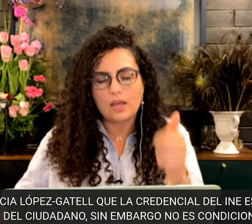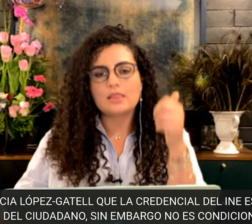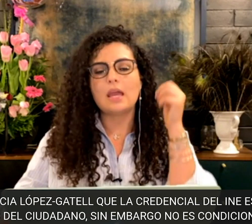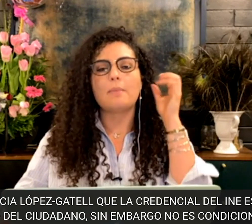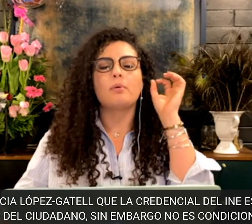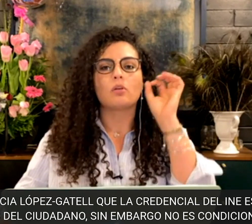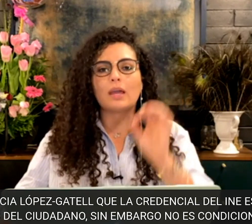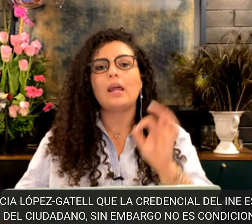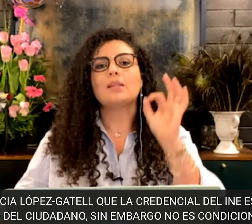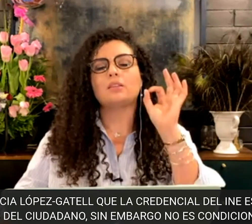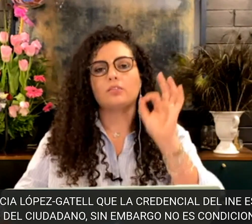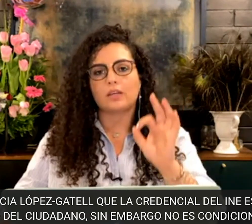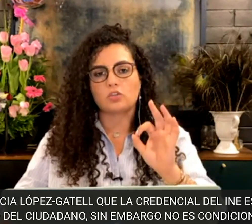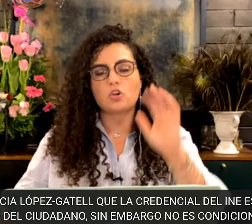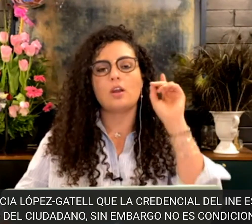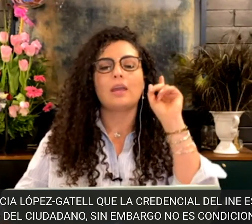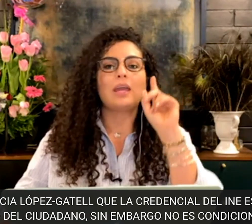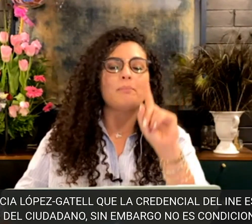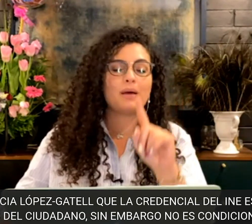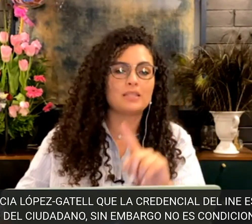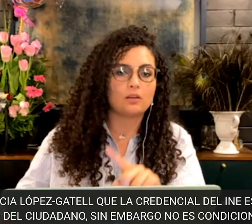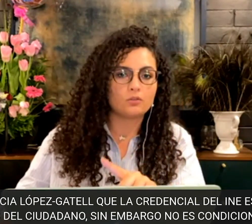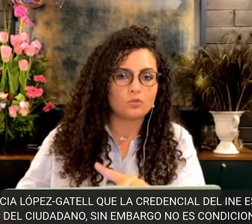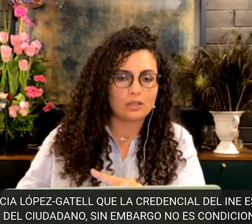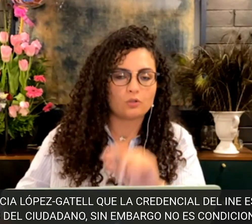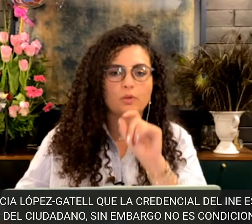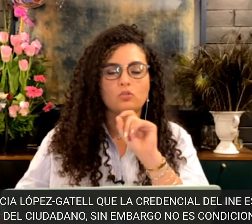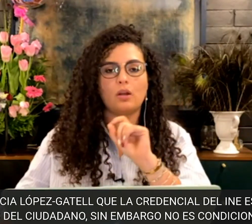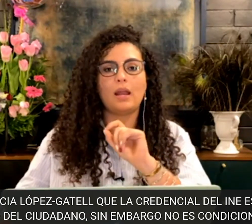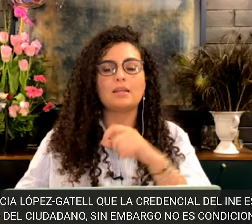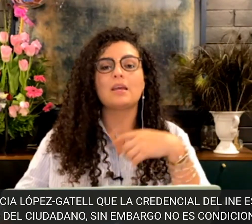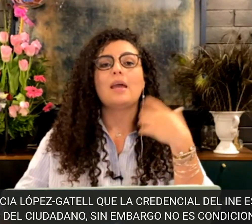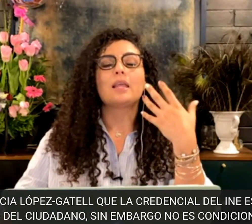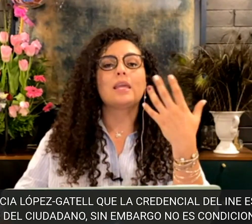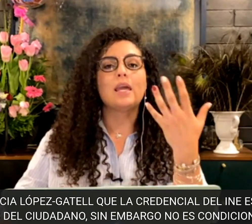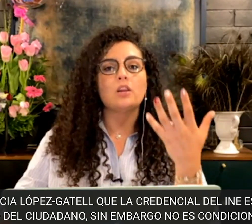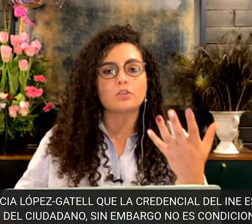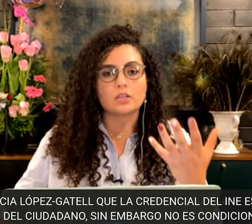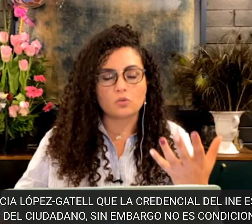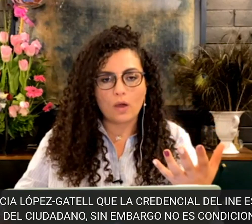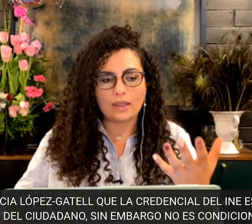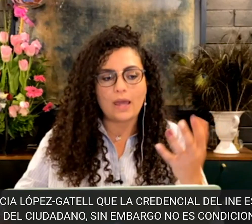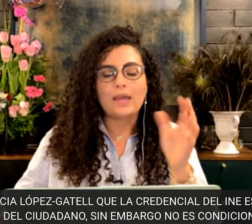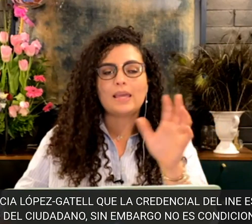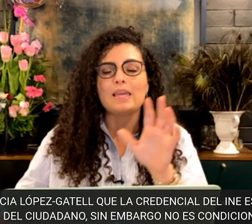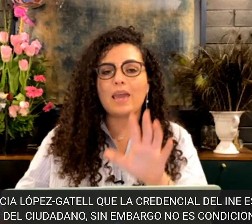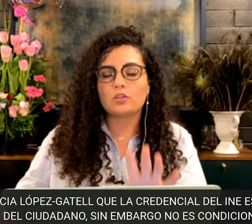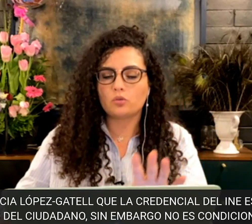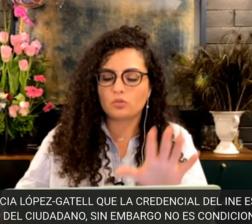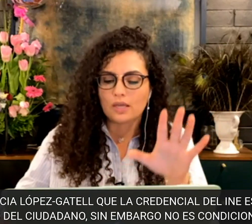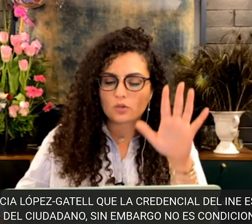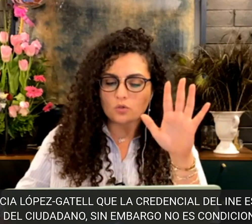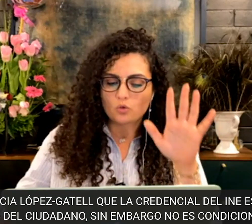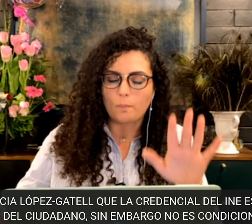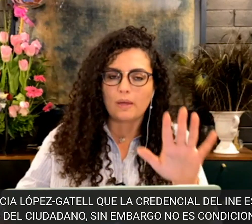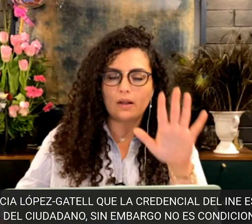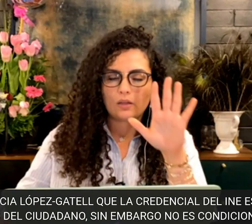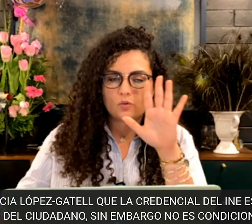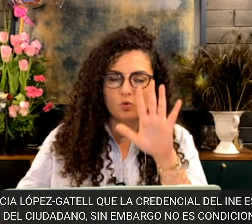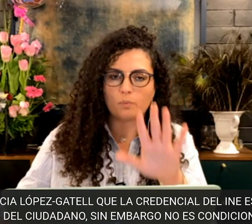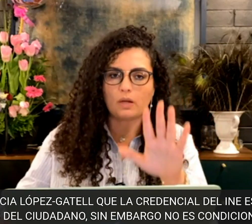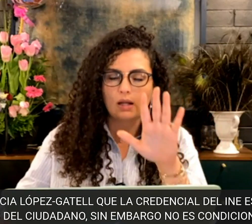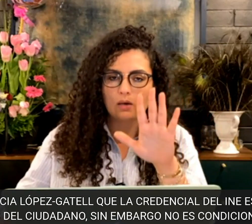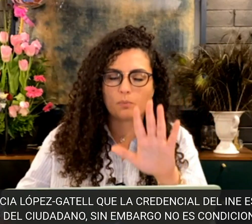importancia del por qué la identificación, qué pasa con sus datos personales, quién los resguarda, y esto sí es